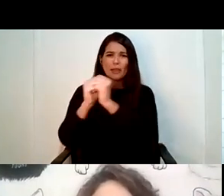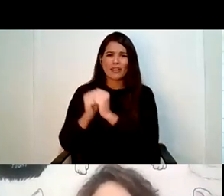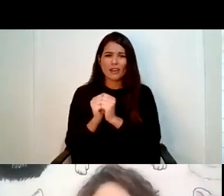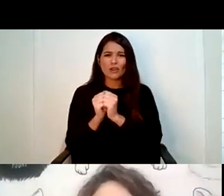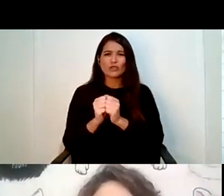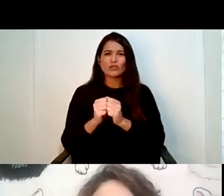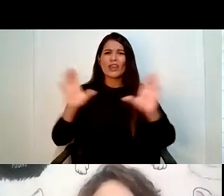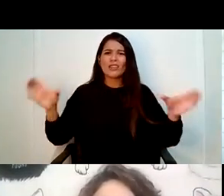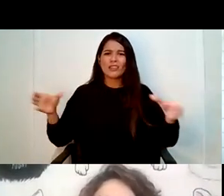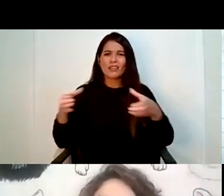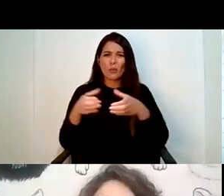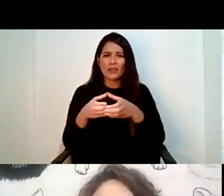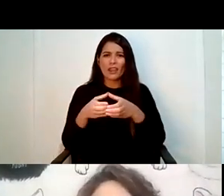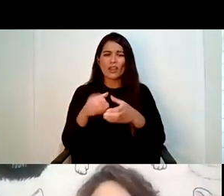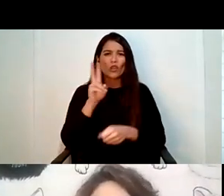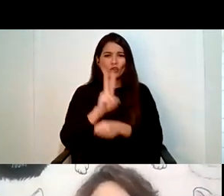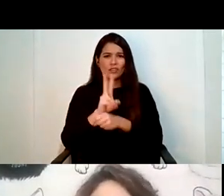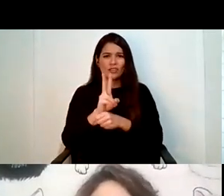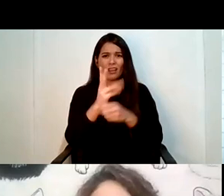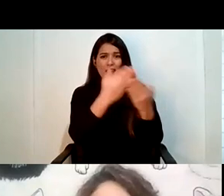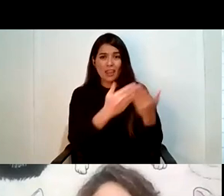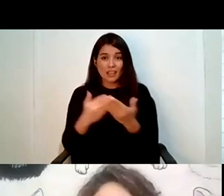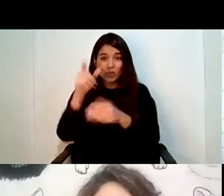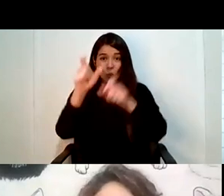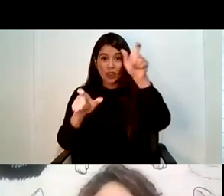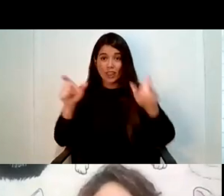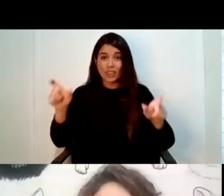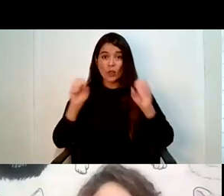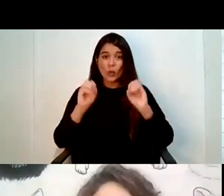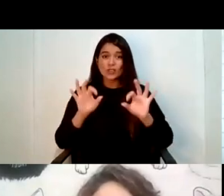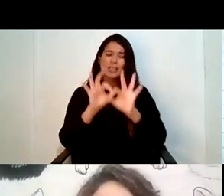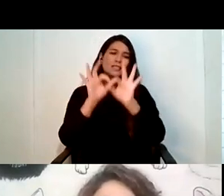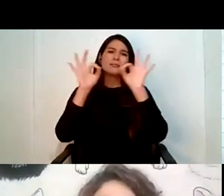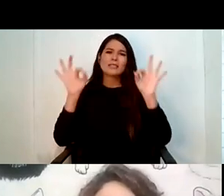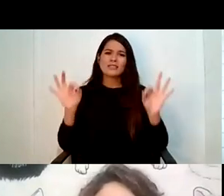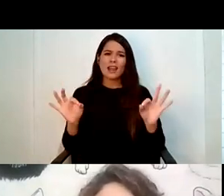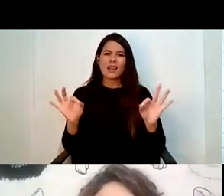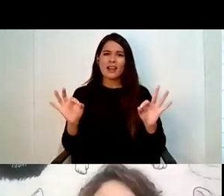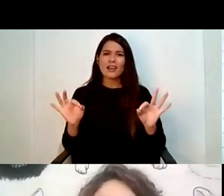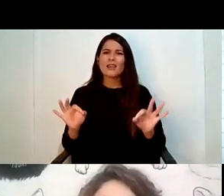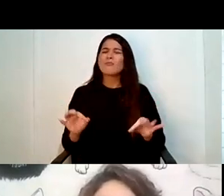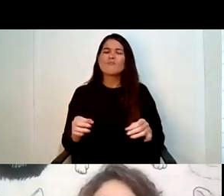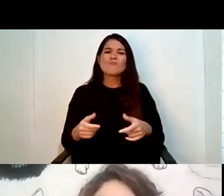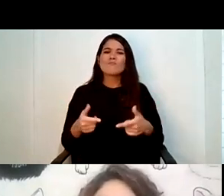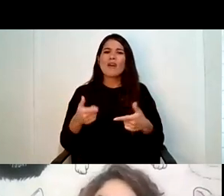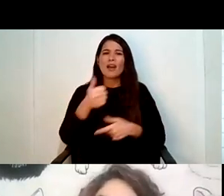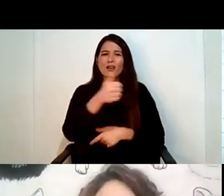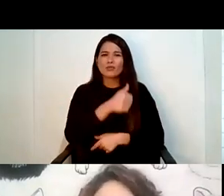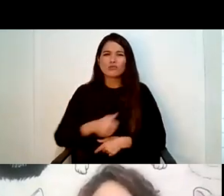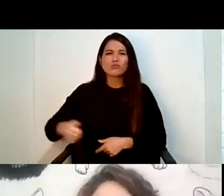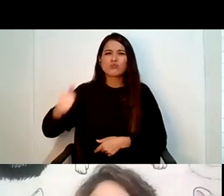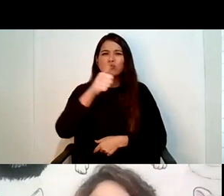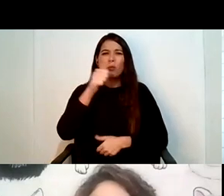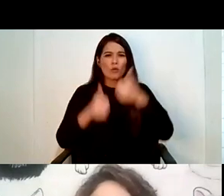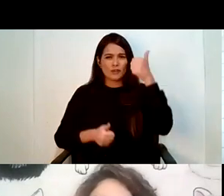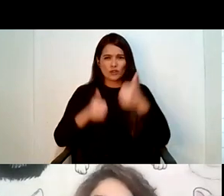comité docente, estudiantes de pedagogía en educación especial de nuestra universidad y, por supuesto, a los y las profesionales